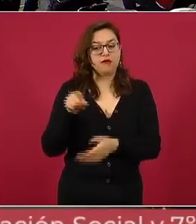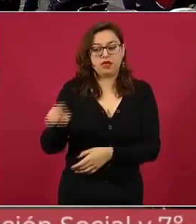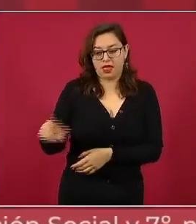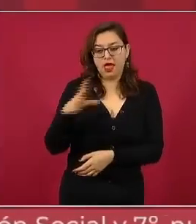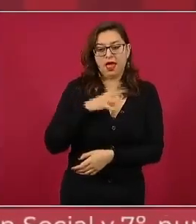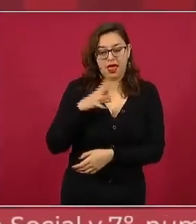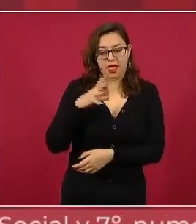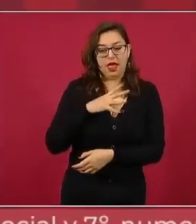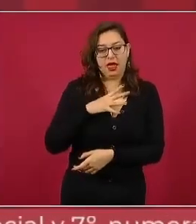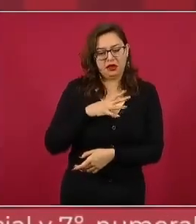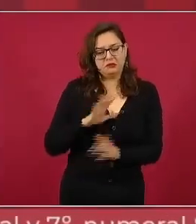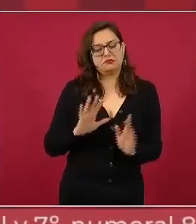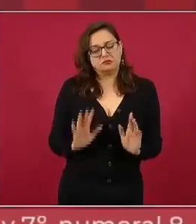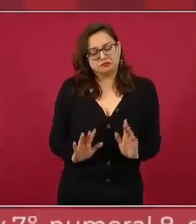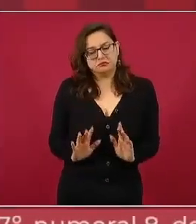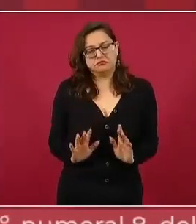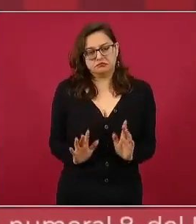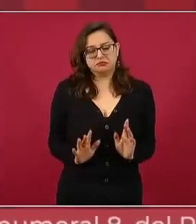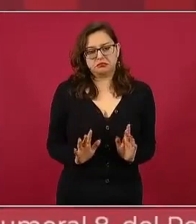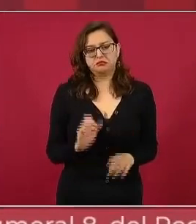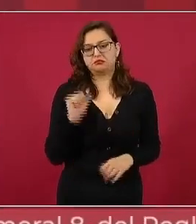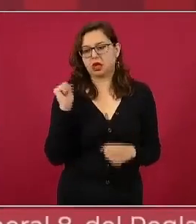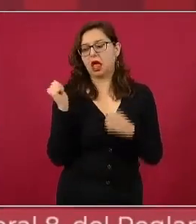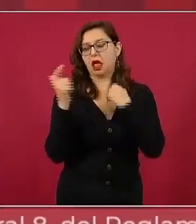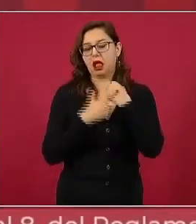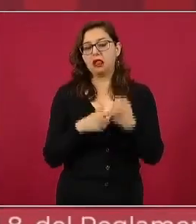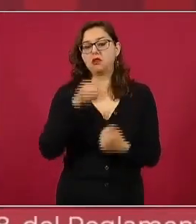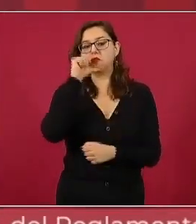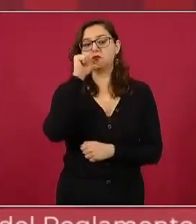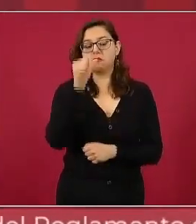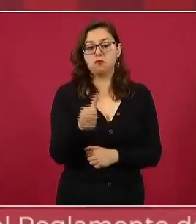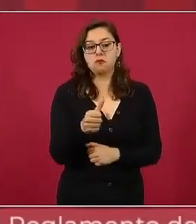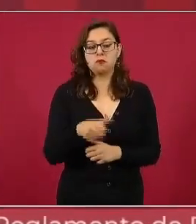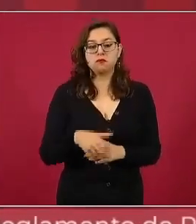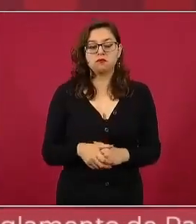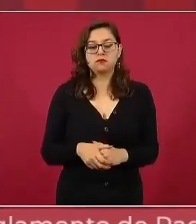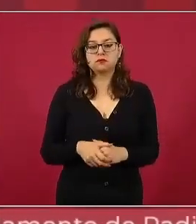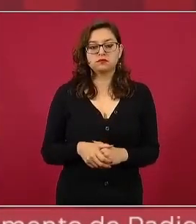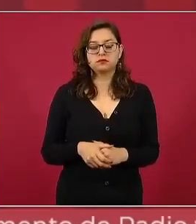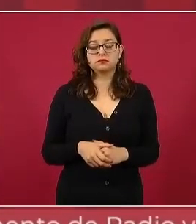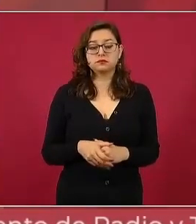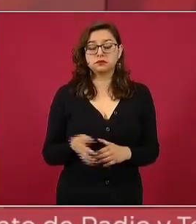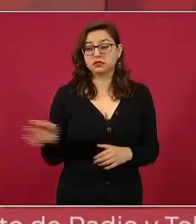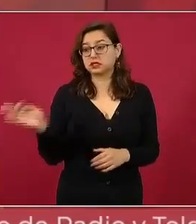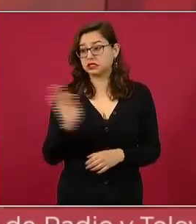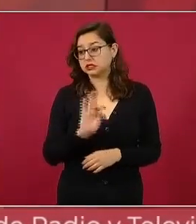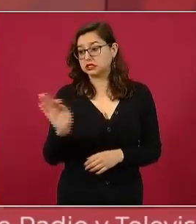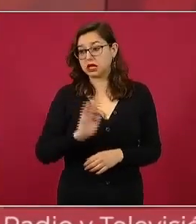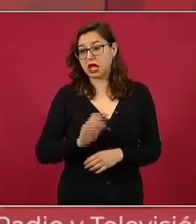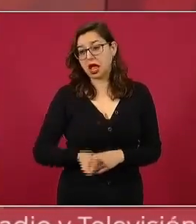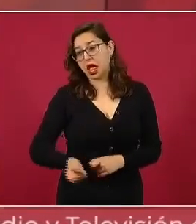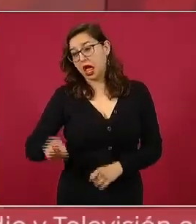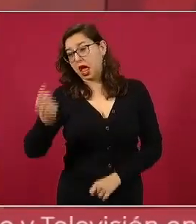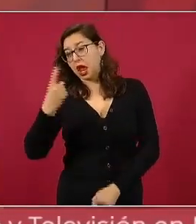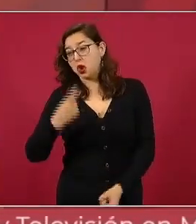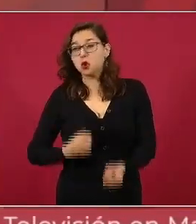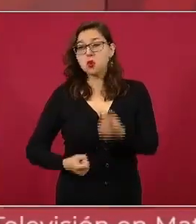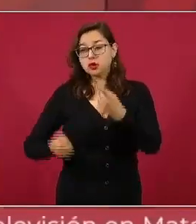Que yo, y puede ser que esté escribiendo alguien ahí, uno o dos,